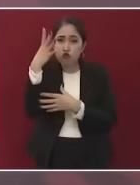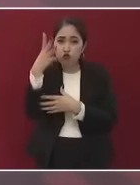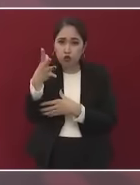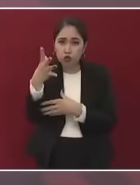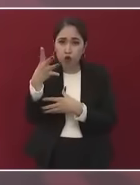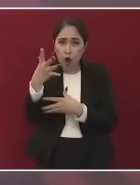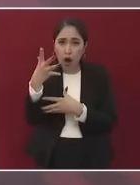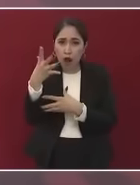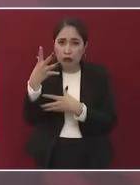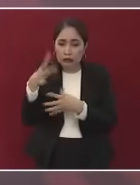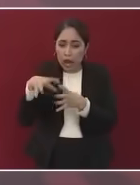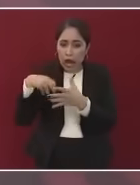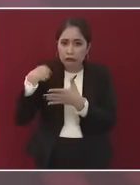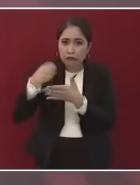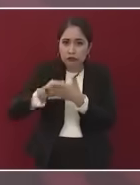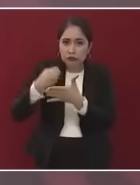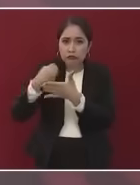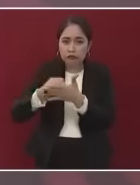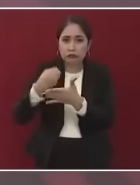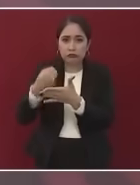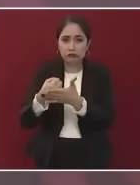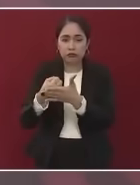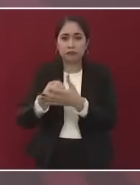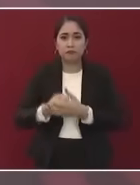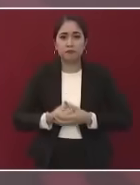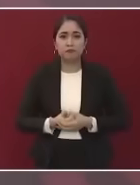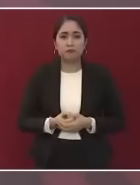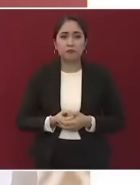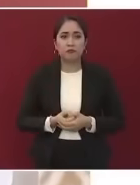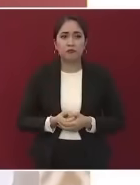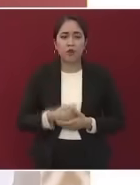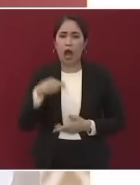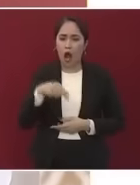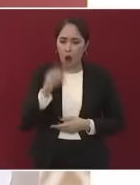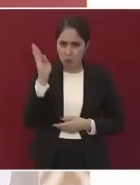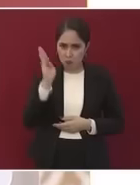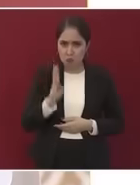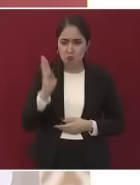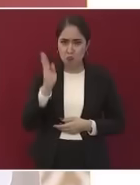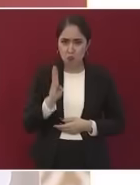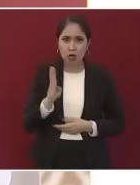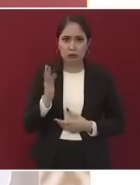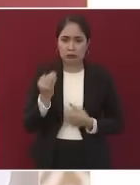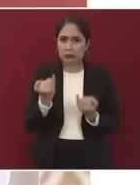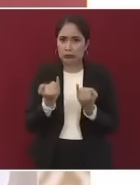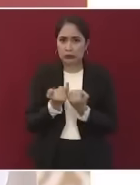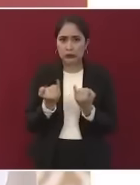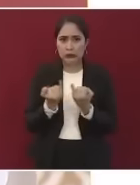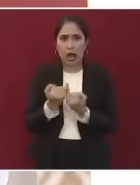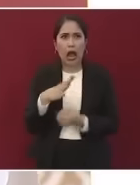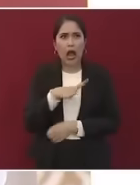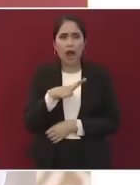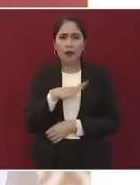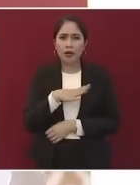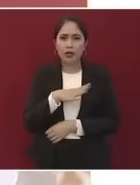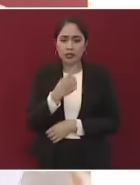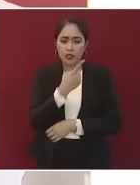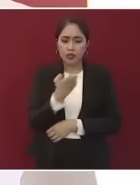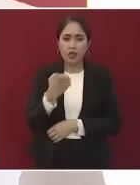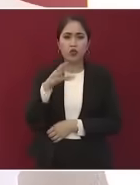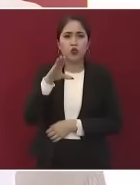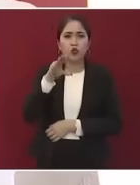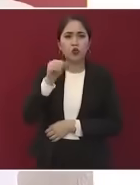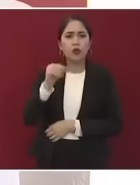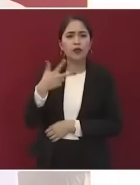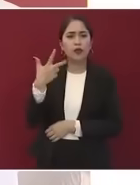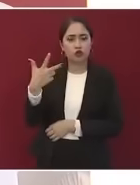en cuenta que el mensaje y su presencia en badirahuato ocurre Justo a dos días de que López Obrador acuda a la Cumbre del foro de la apec en Washington